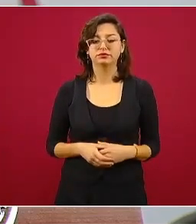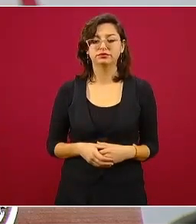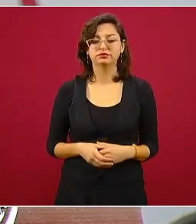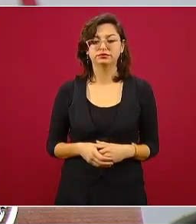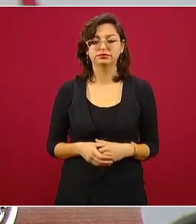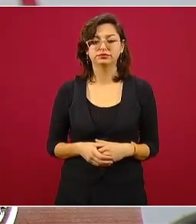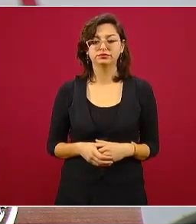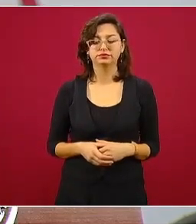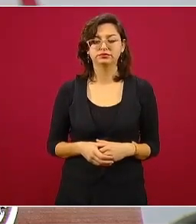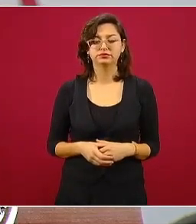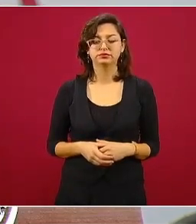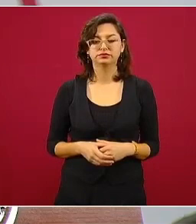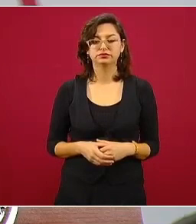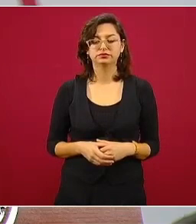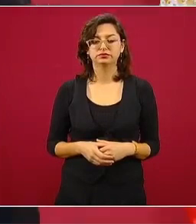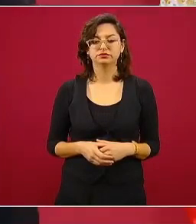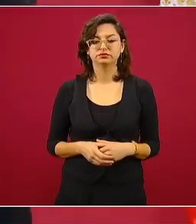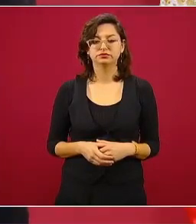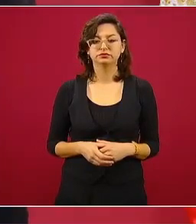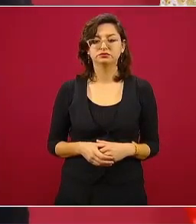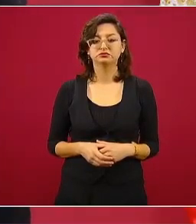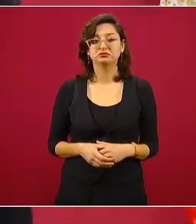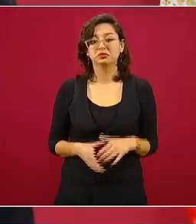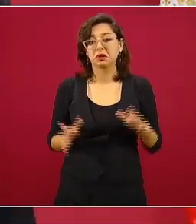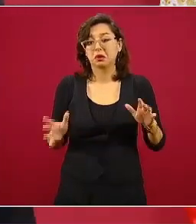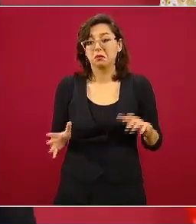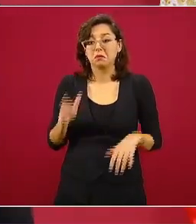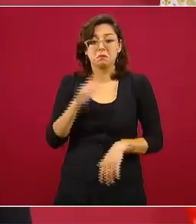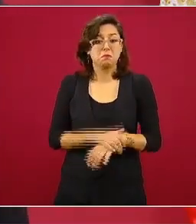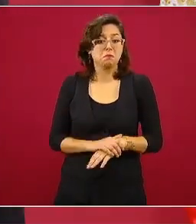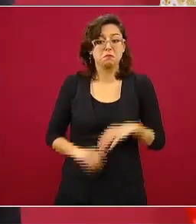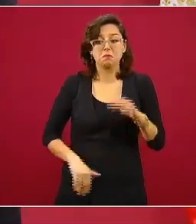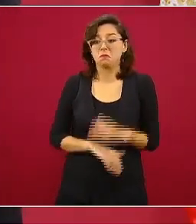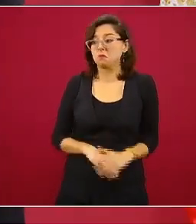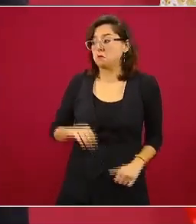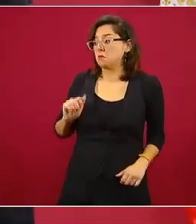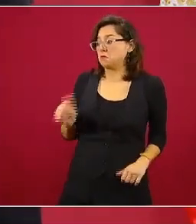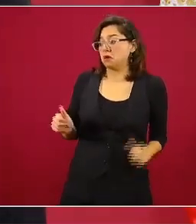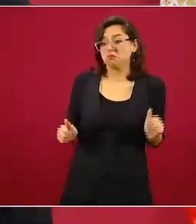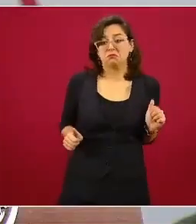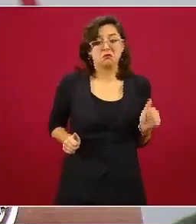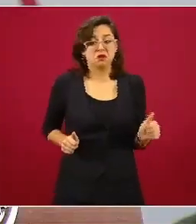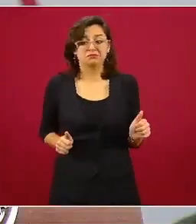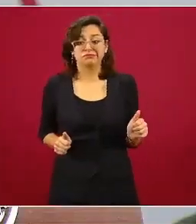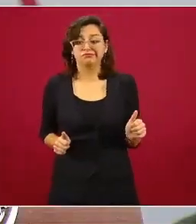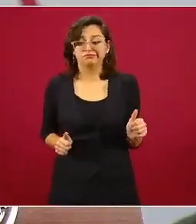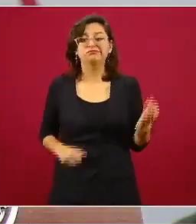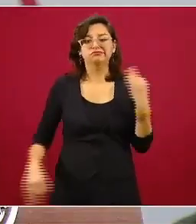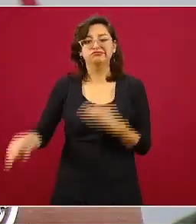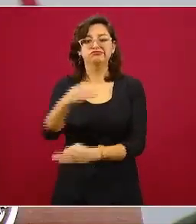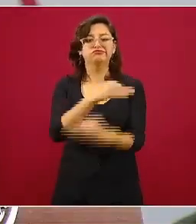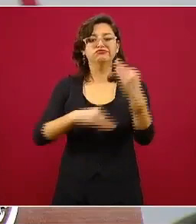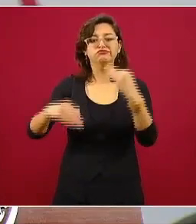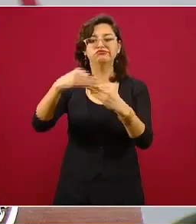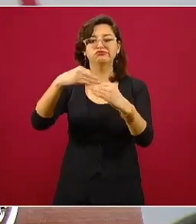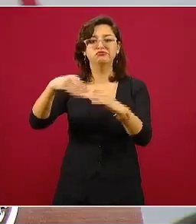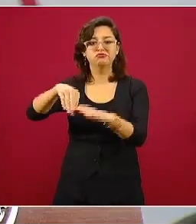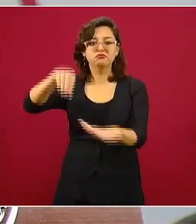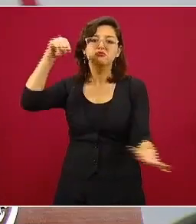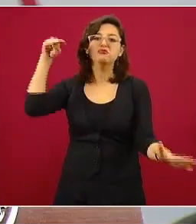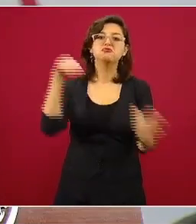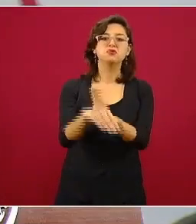Si aplicamos el sálvese quien pueda, no se salva nadie o casi